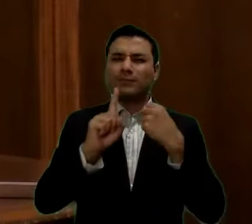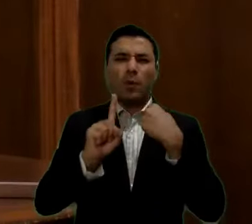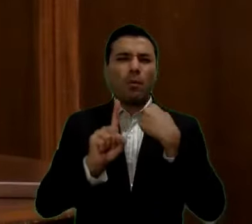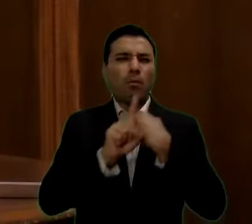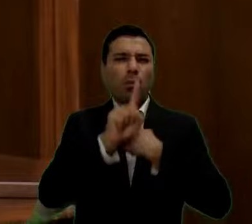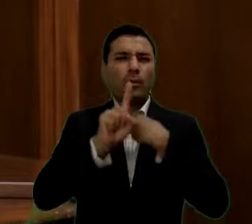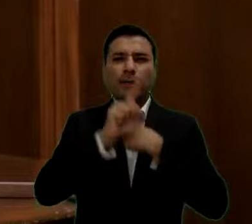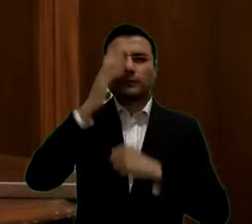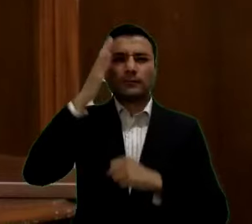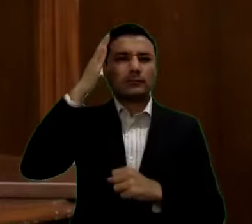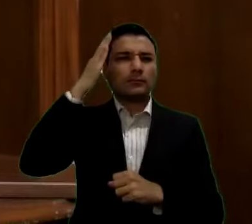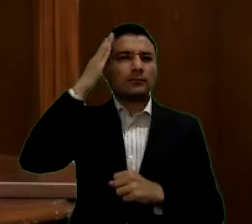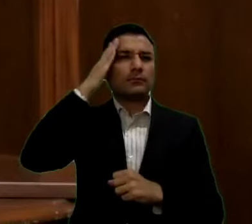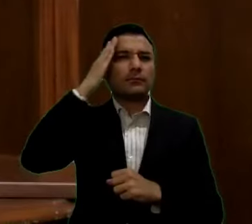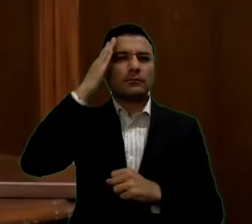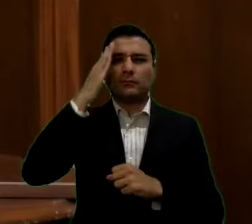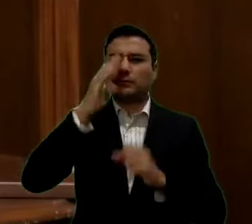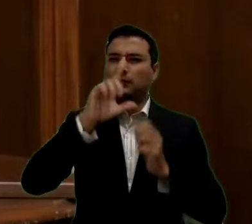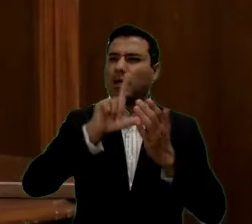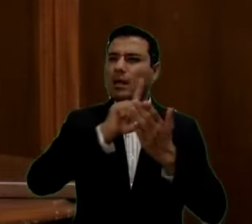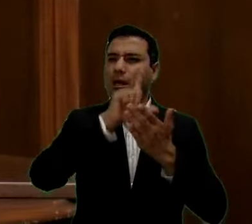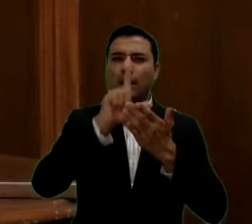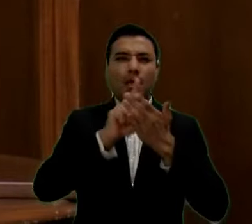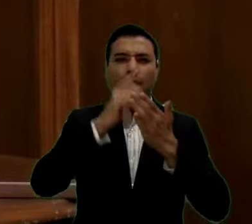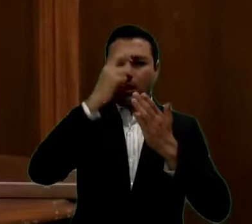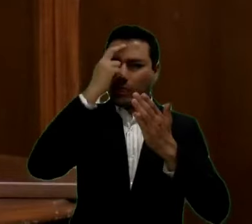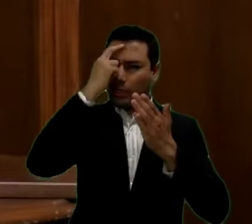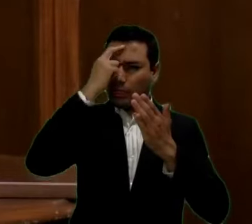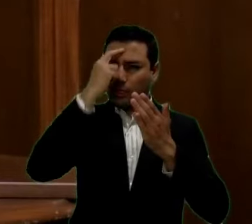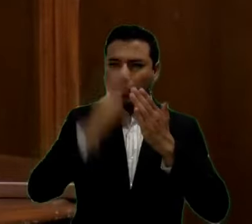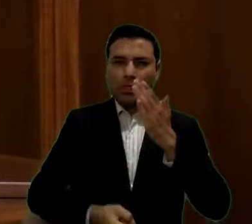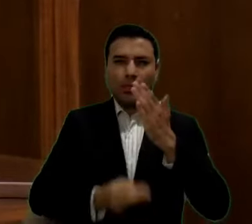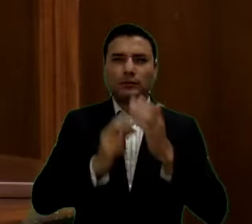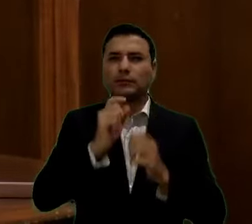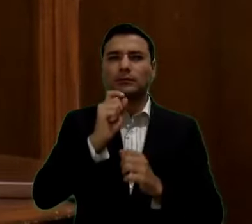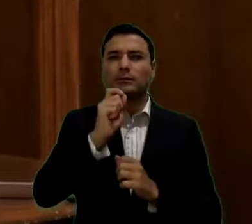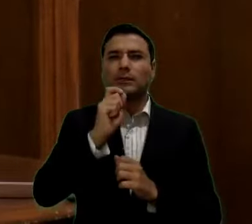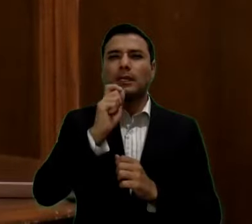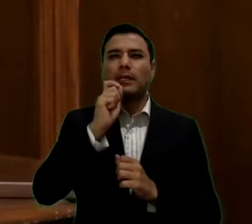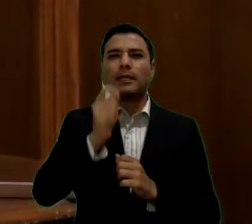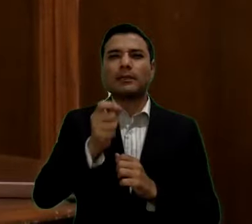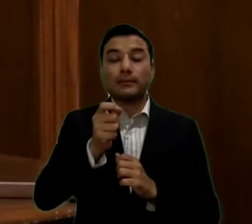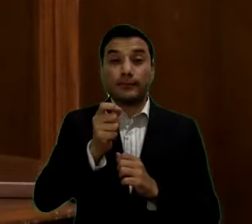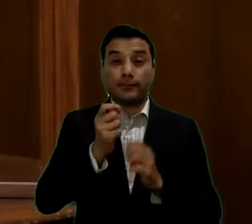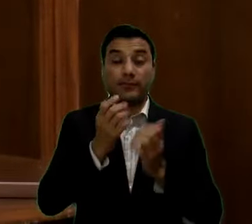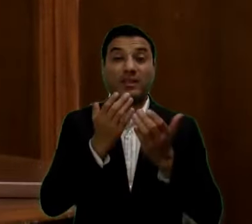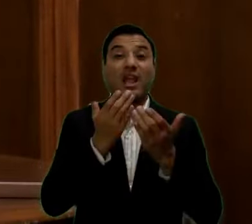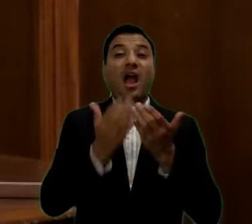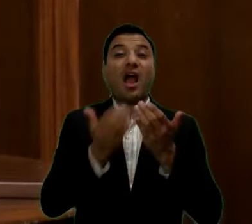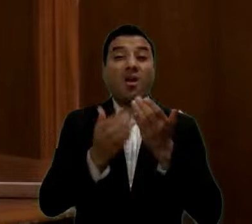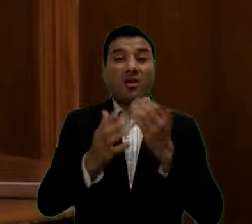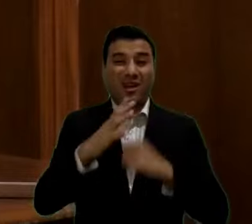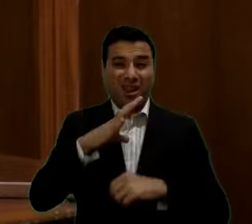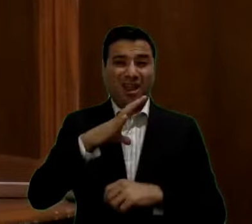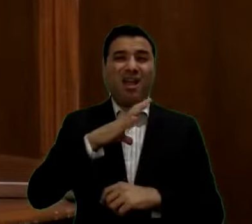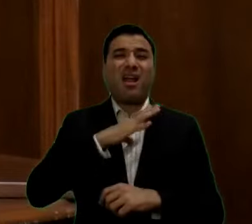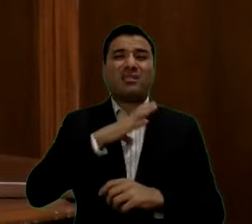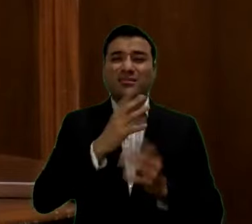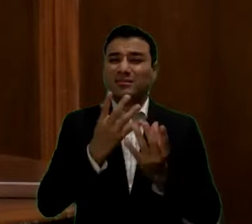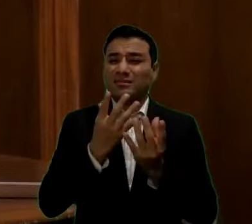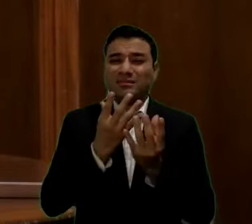el Estado de Derecho y contra el bien común es la presencia creciente de la delincuencia